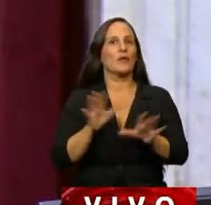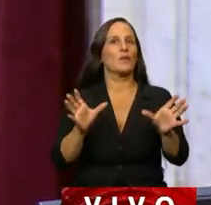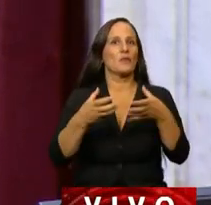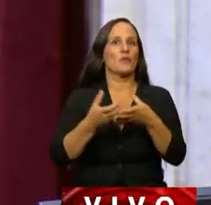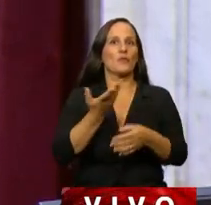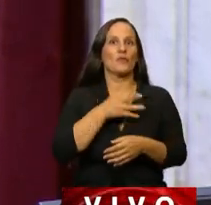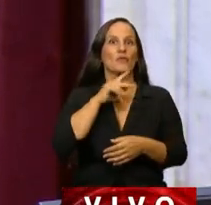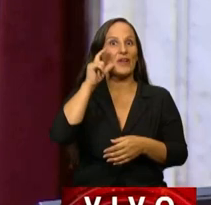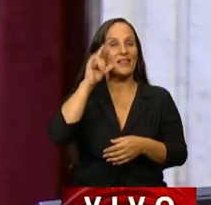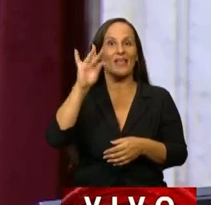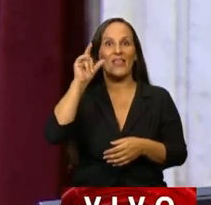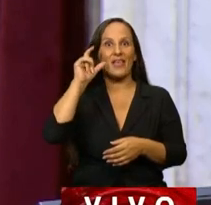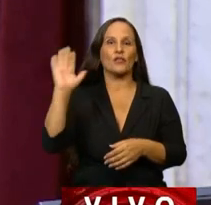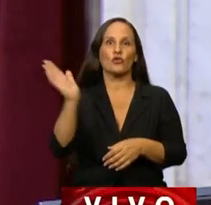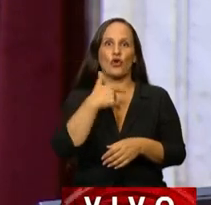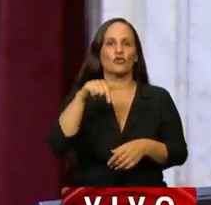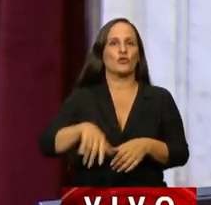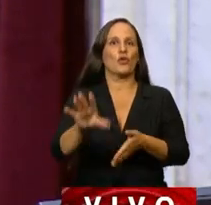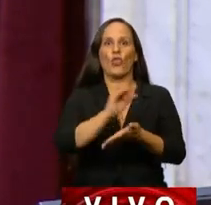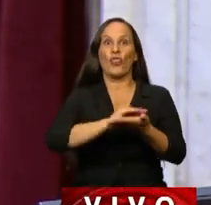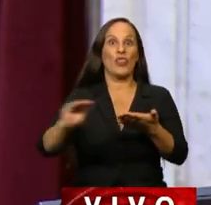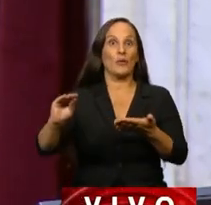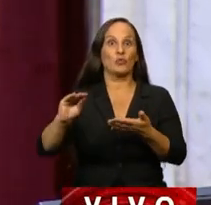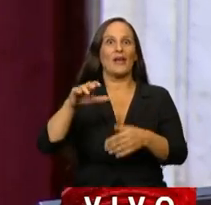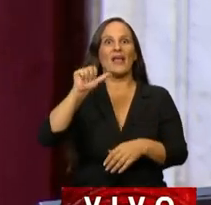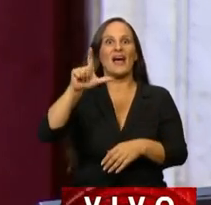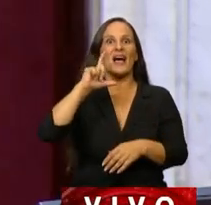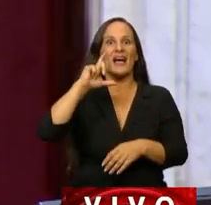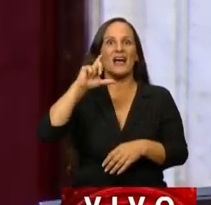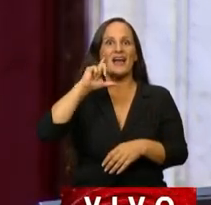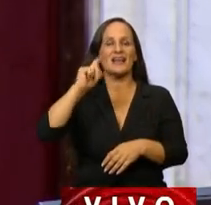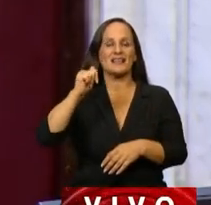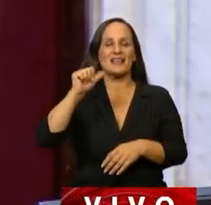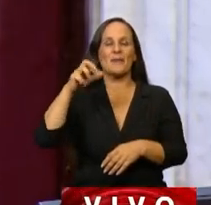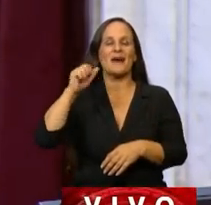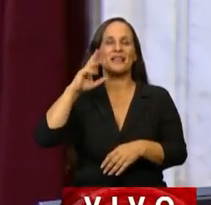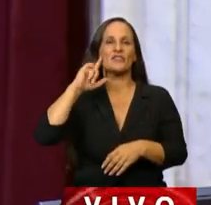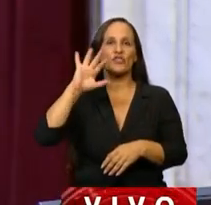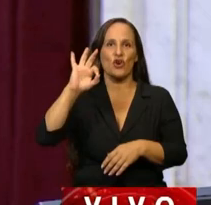Todos. Tiene la palabra la diputada Alicia Aparicio.